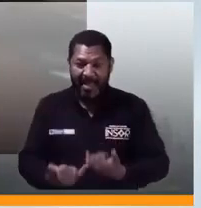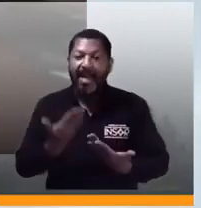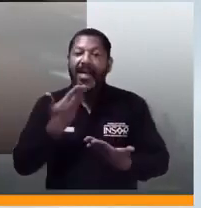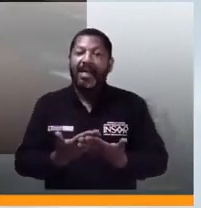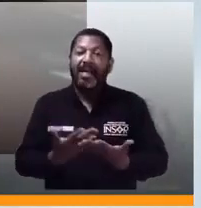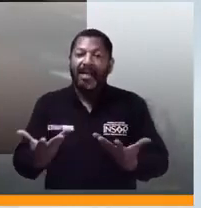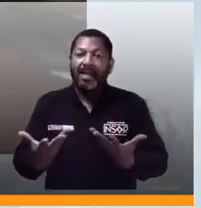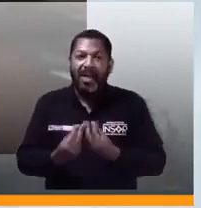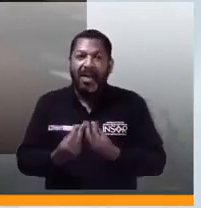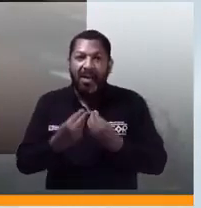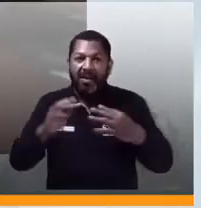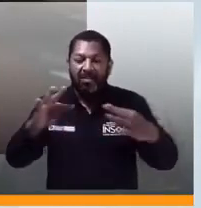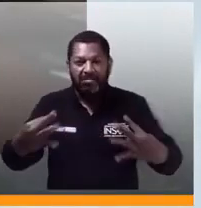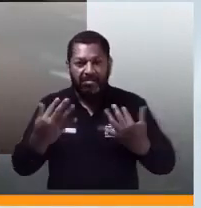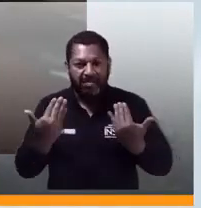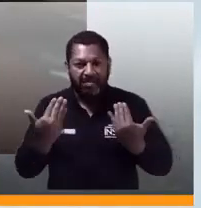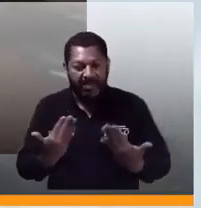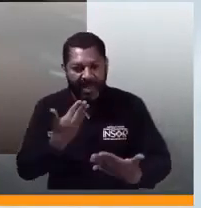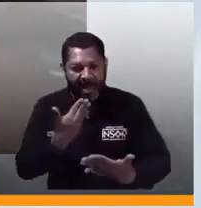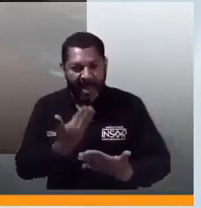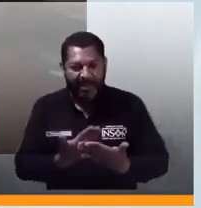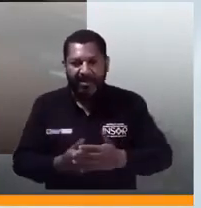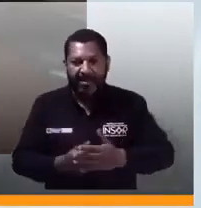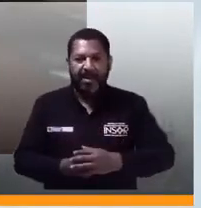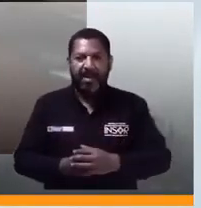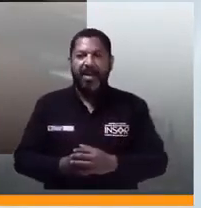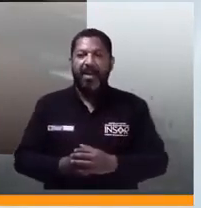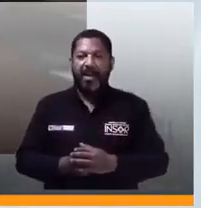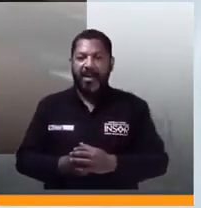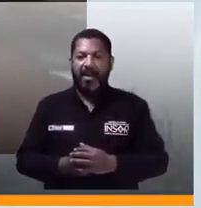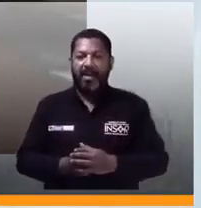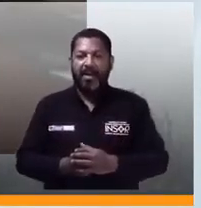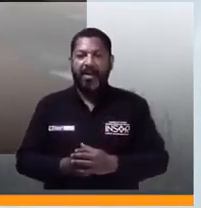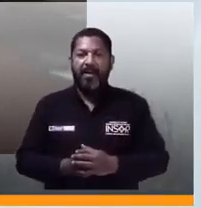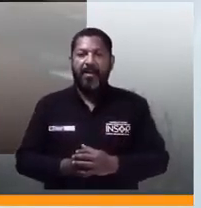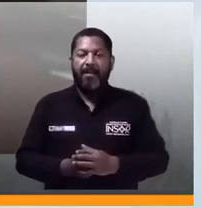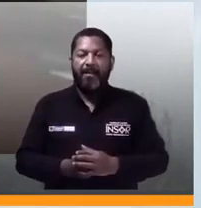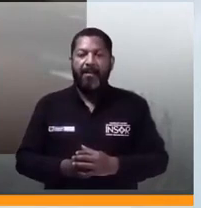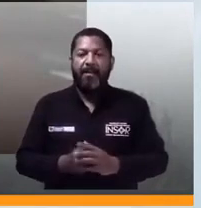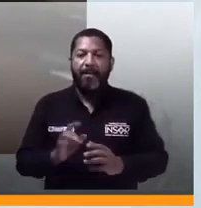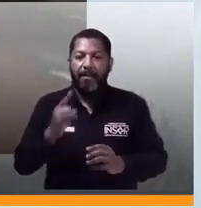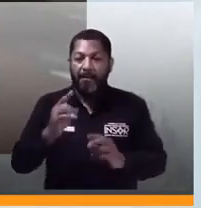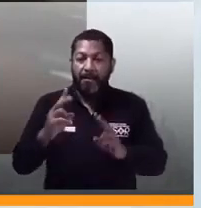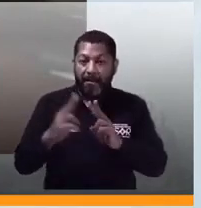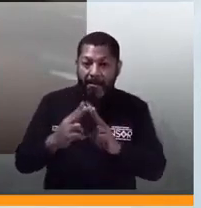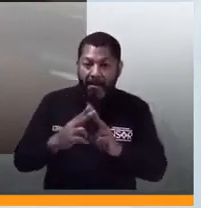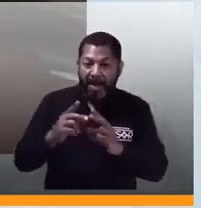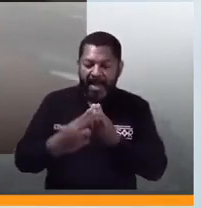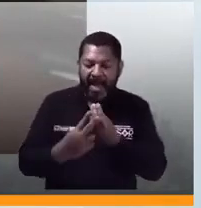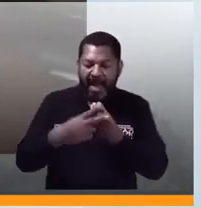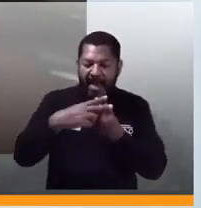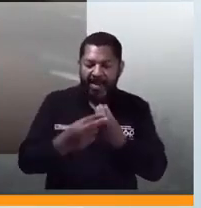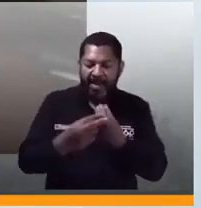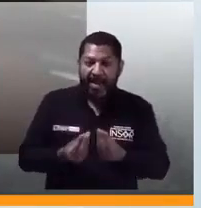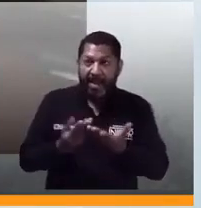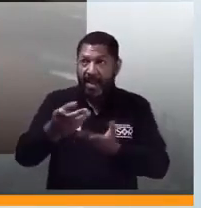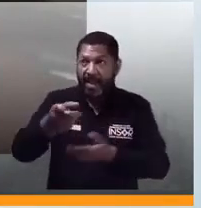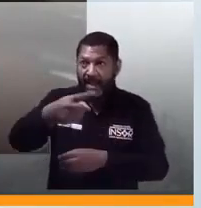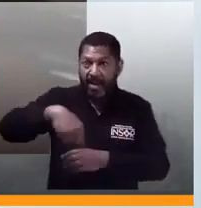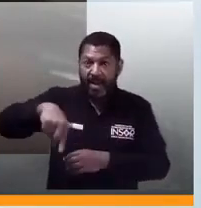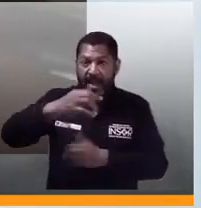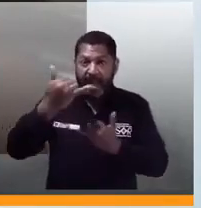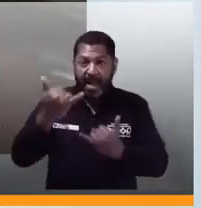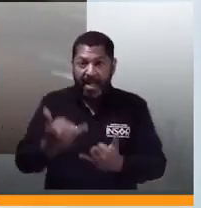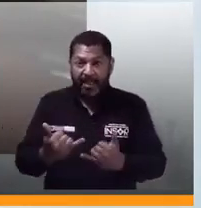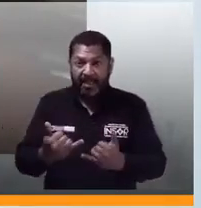por acompañarnos en esta transmisión, pues por conocer y dinamizar con todas las herramientas que les pusimos pues este